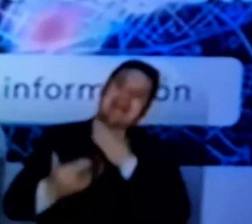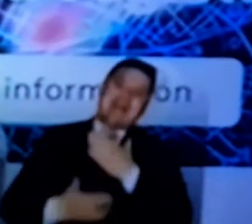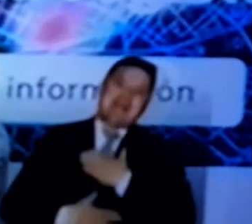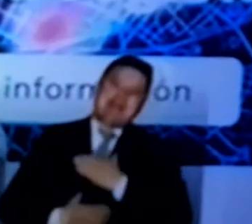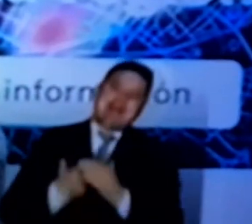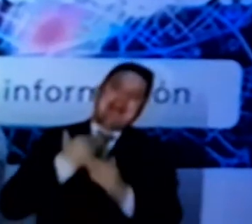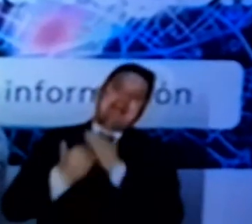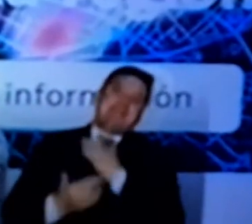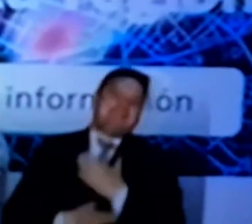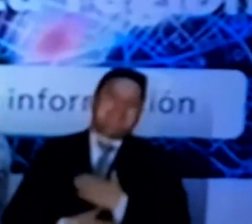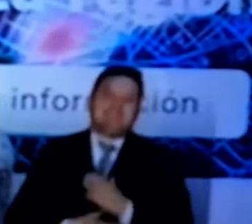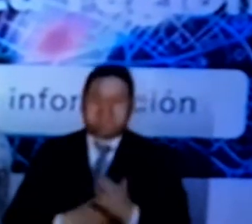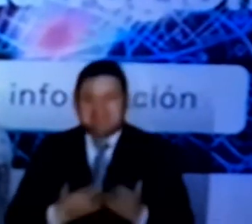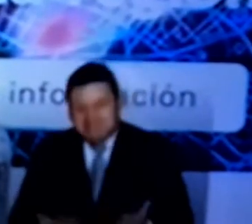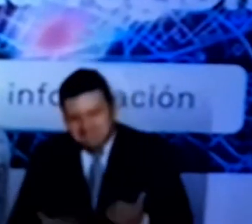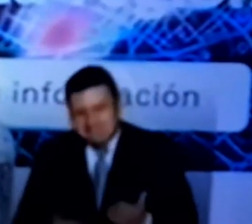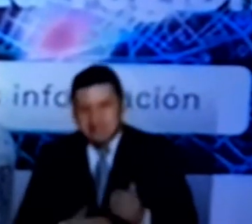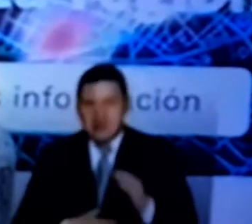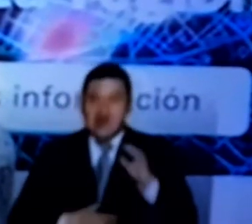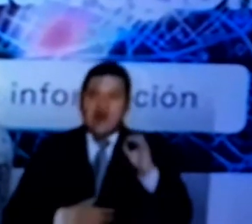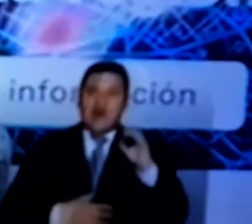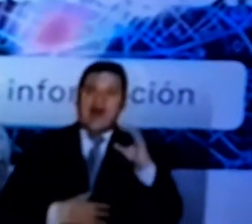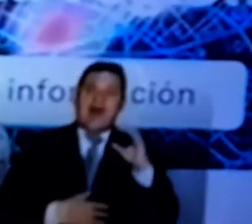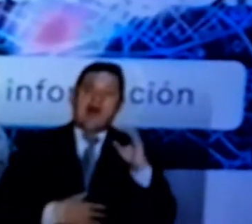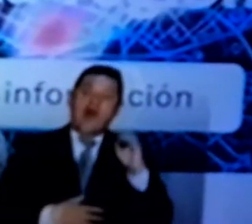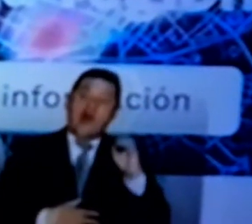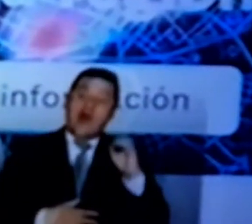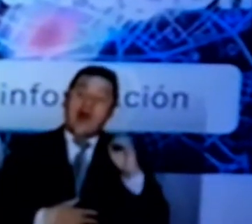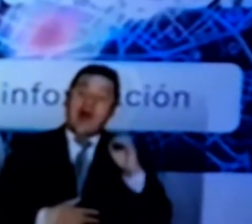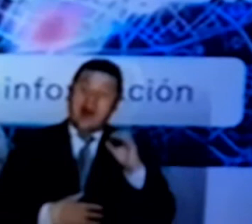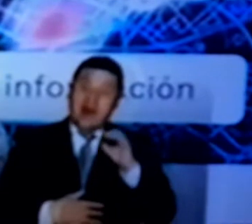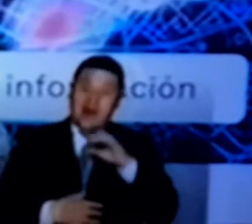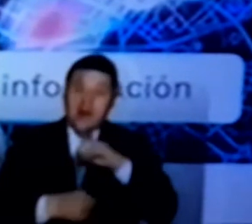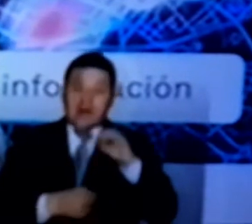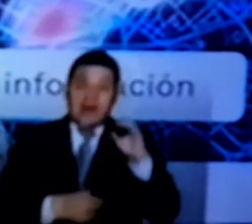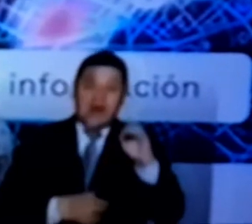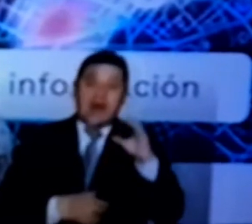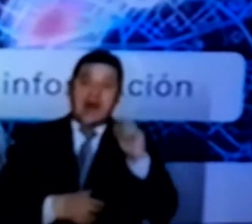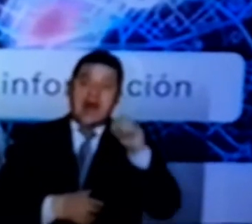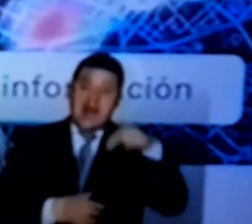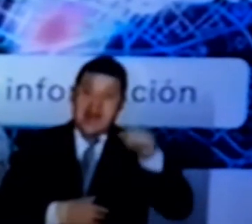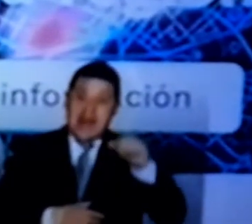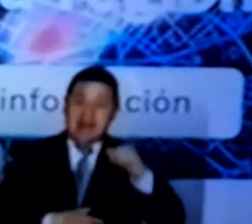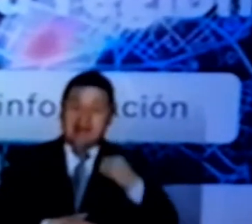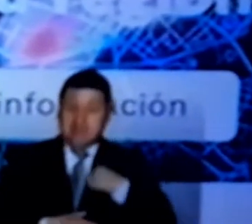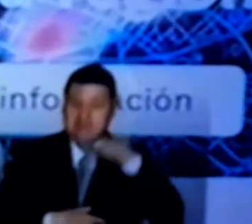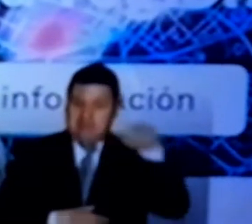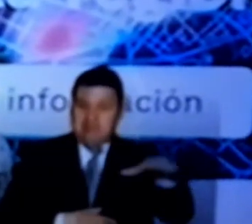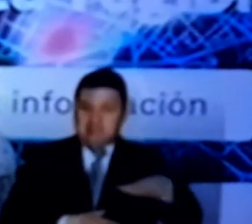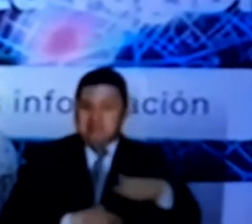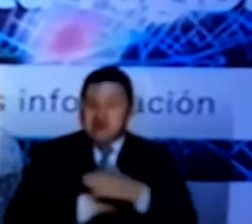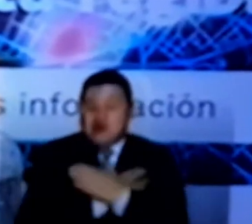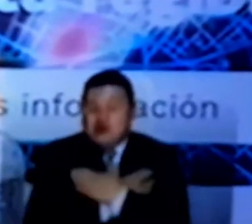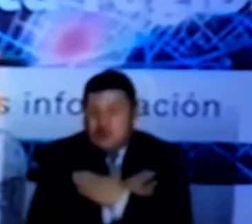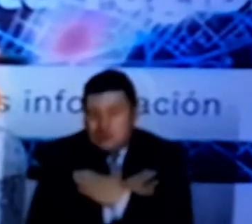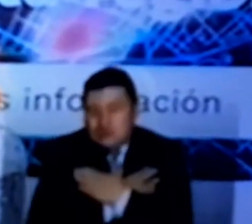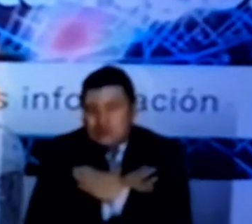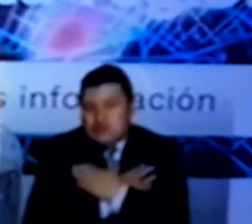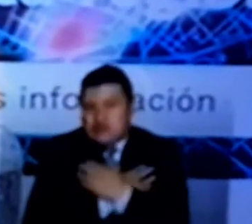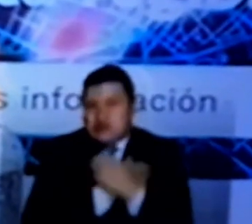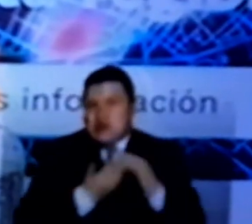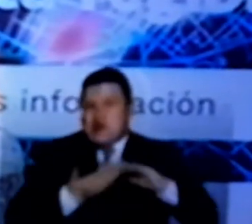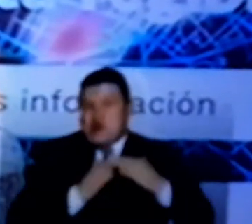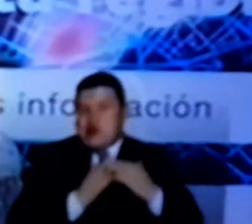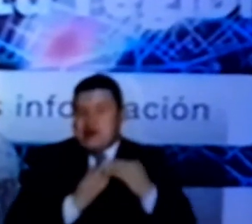hace. Además, en Ocaña tengo además un gran sentimiento de afecto. Hemos estado siempre muy cercanos a